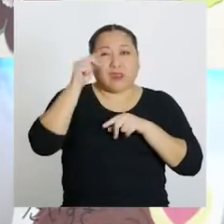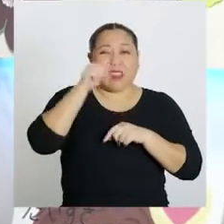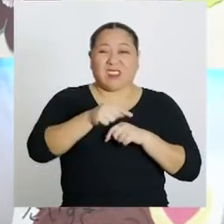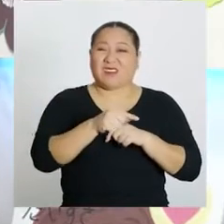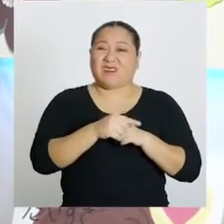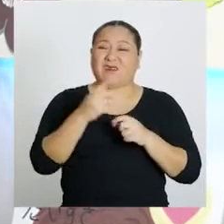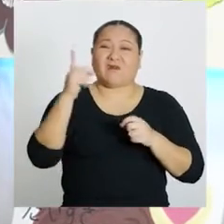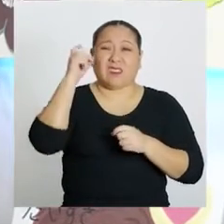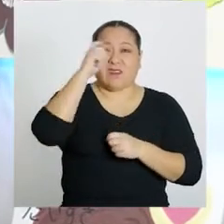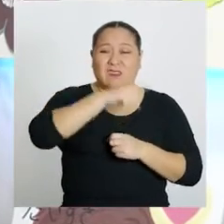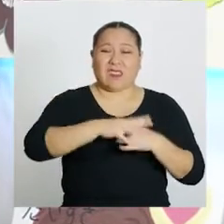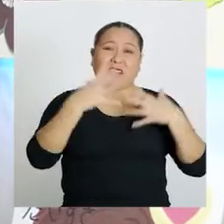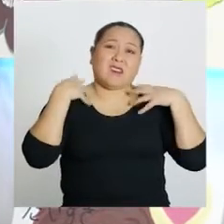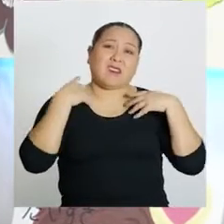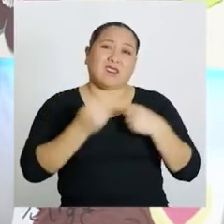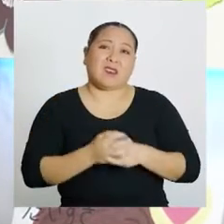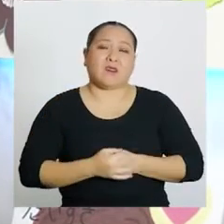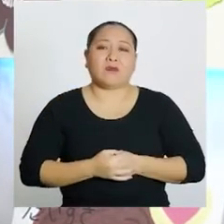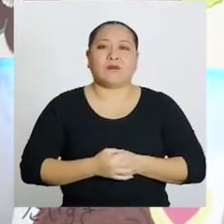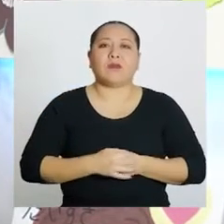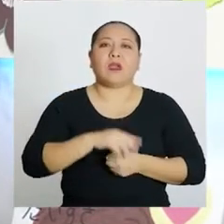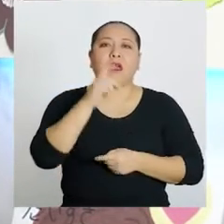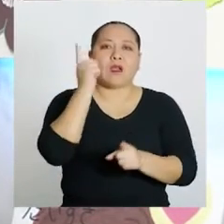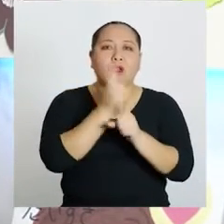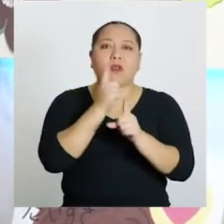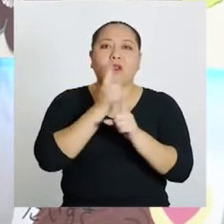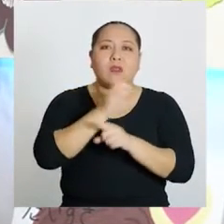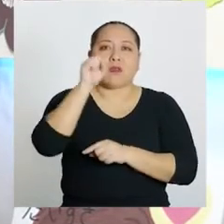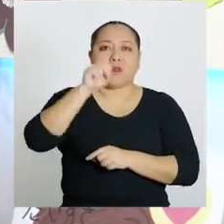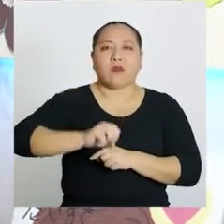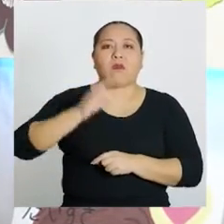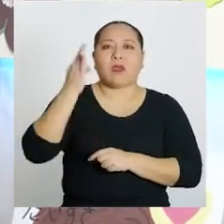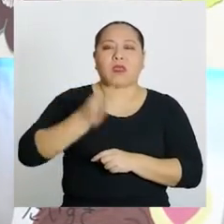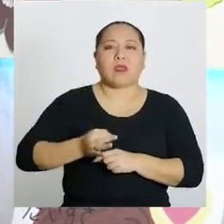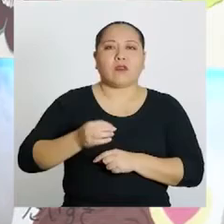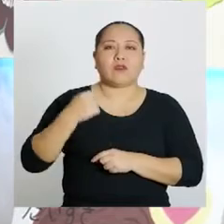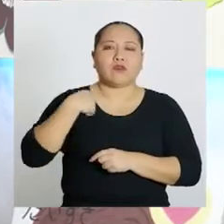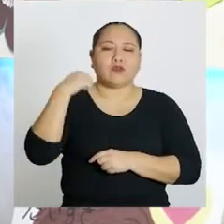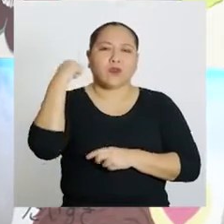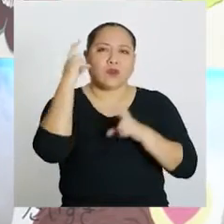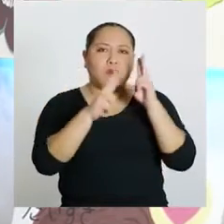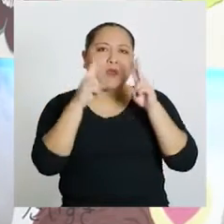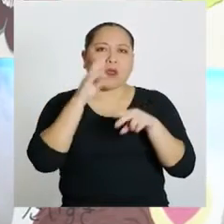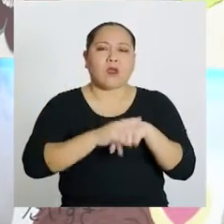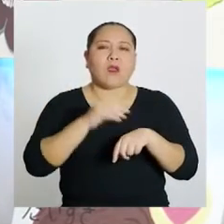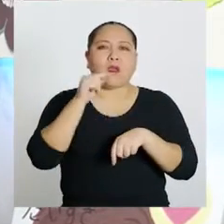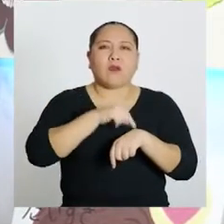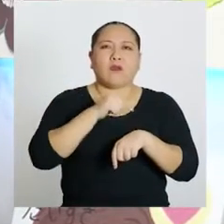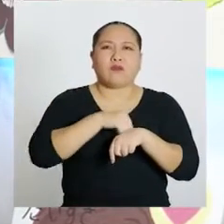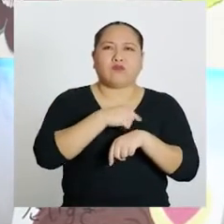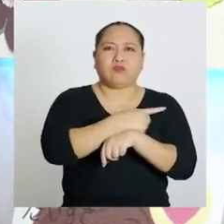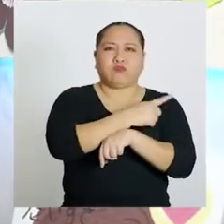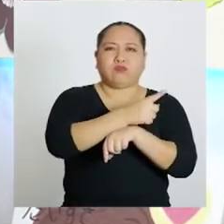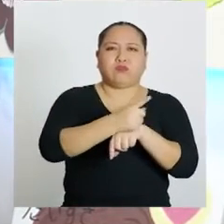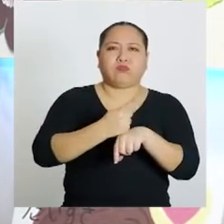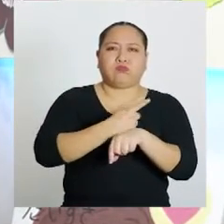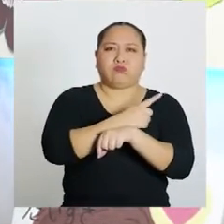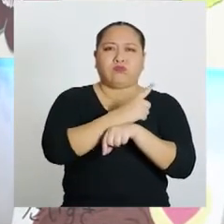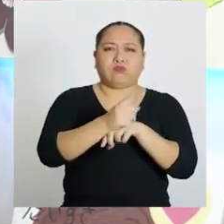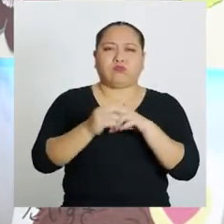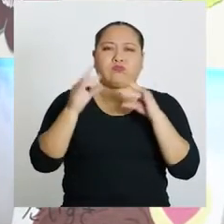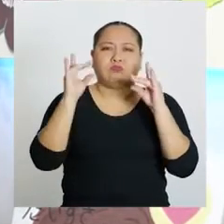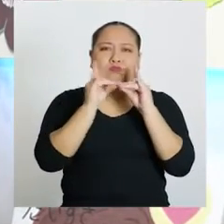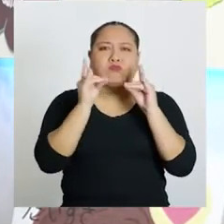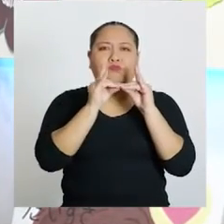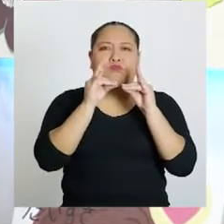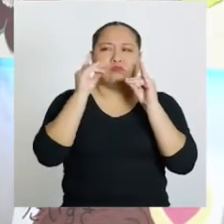puede llevar a complicaciones de salud. Es cierto. Suelo verte pasar varias horas echada en